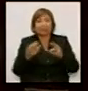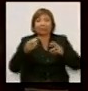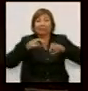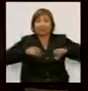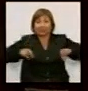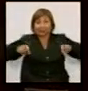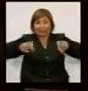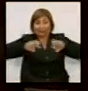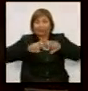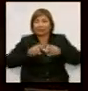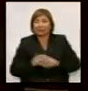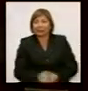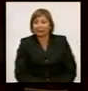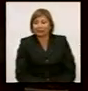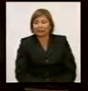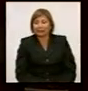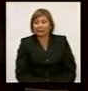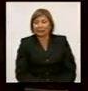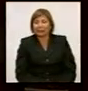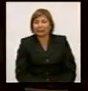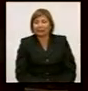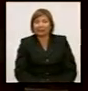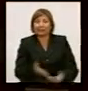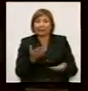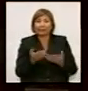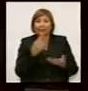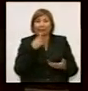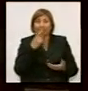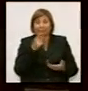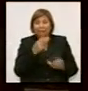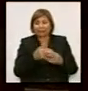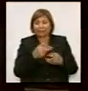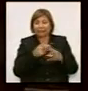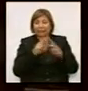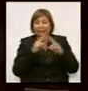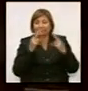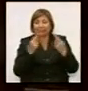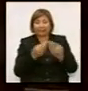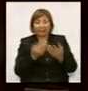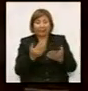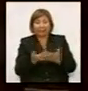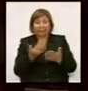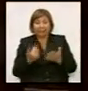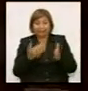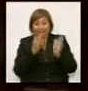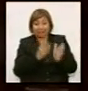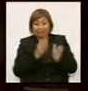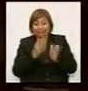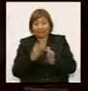parlamentaria con algo que se llama las reuniones preparatorias